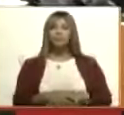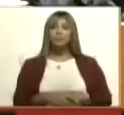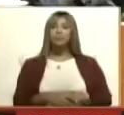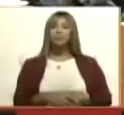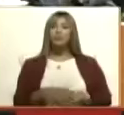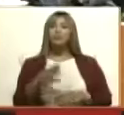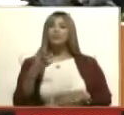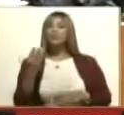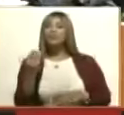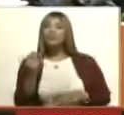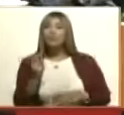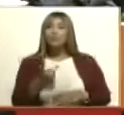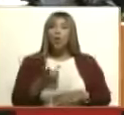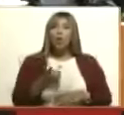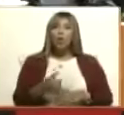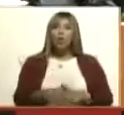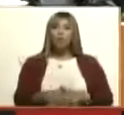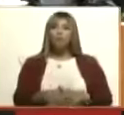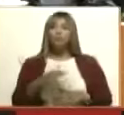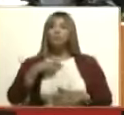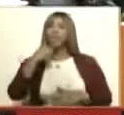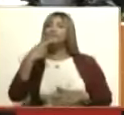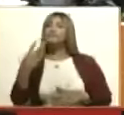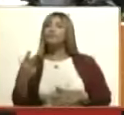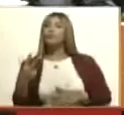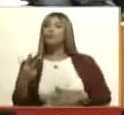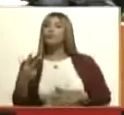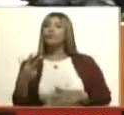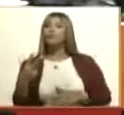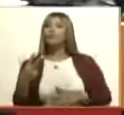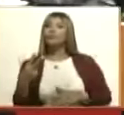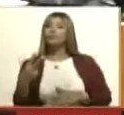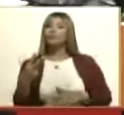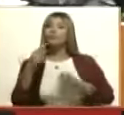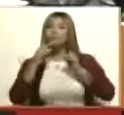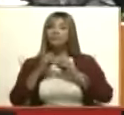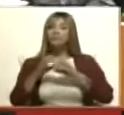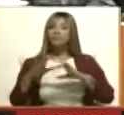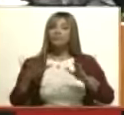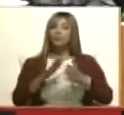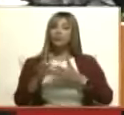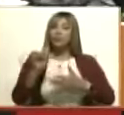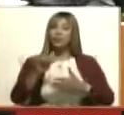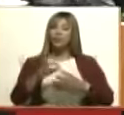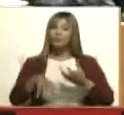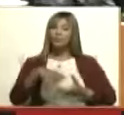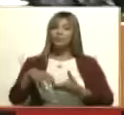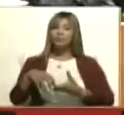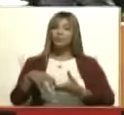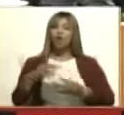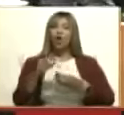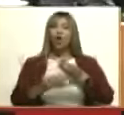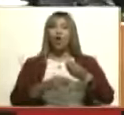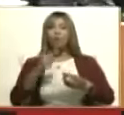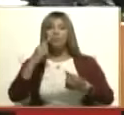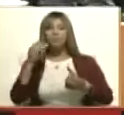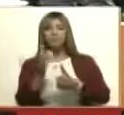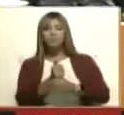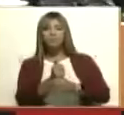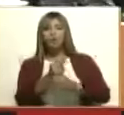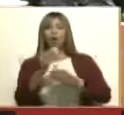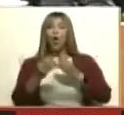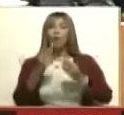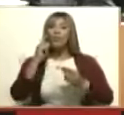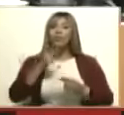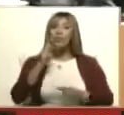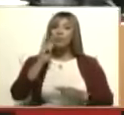Muy, muy, muy escasa voz ha sido disidente a todo esto. ¿Y cómo lo tiene que ver el